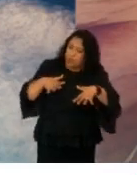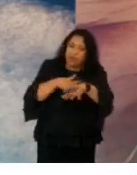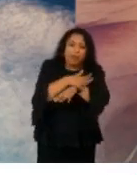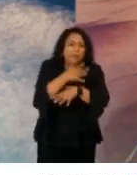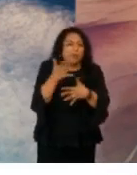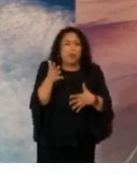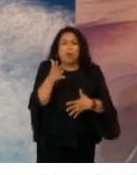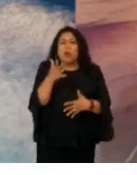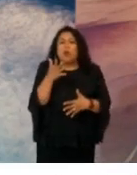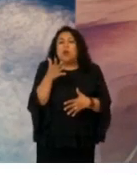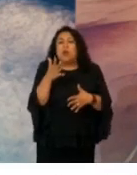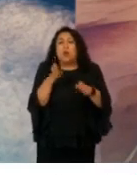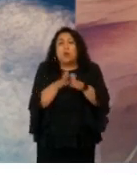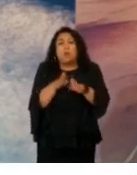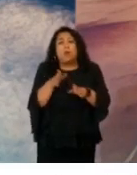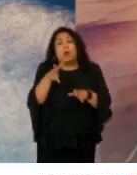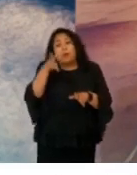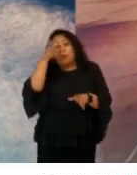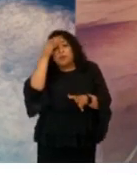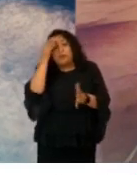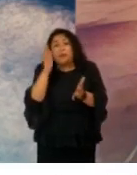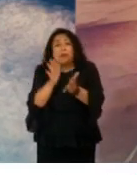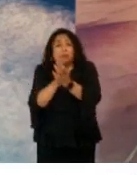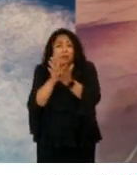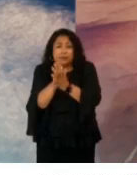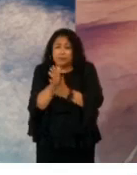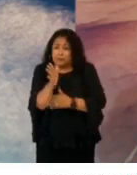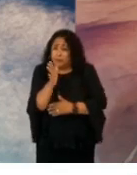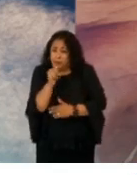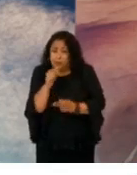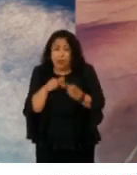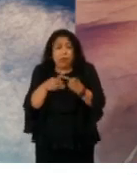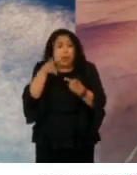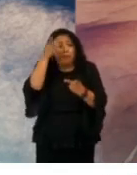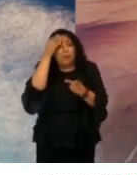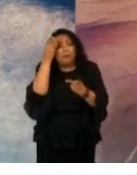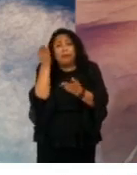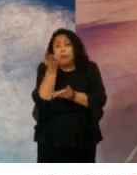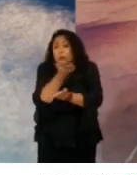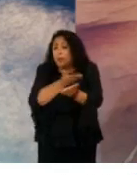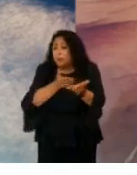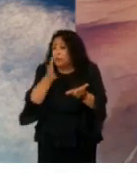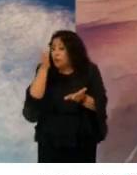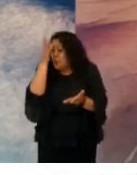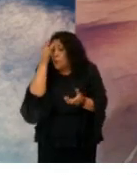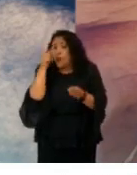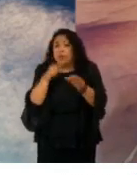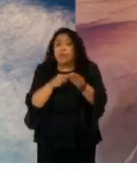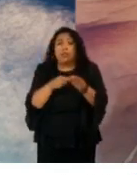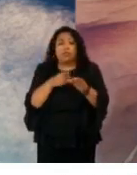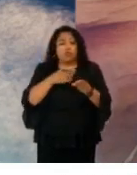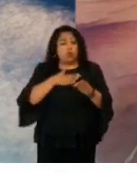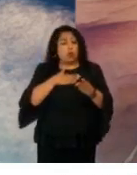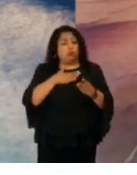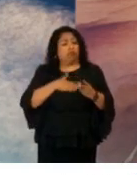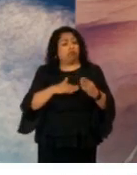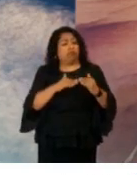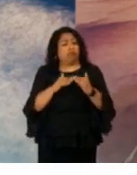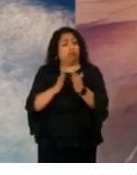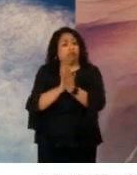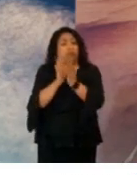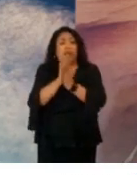No es posible aprender participación, no es posible aprender colaboración, no es posible ser demócrata en los modelos